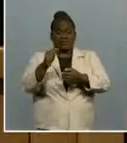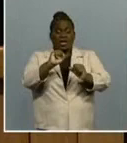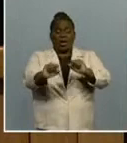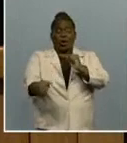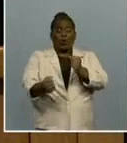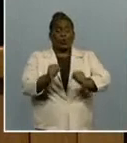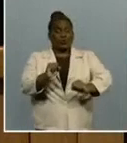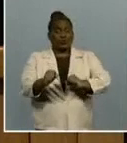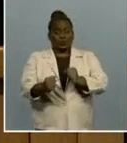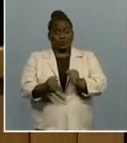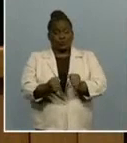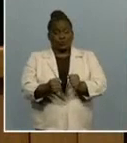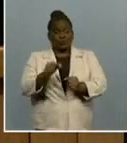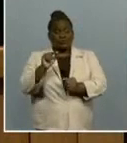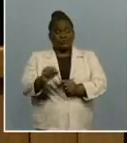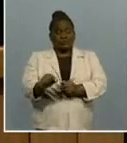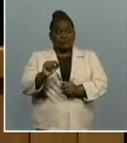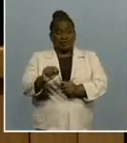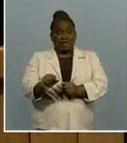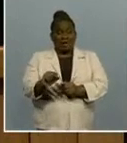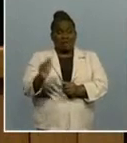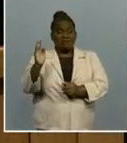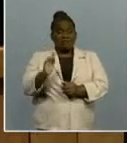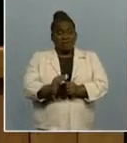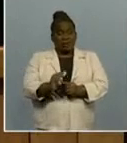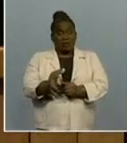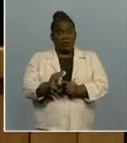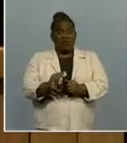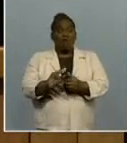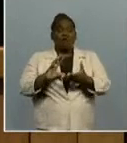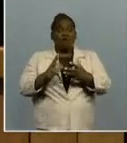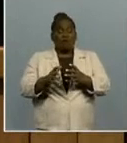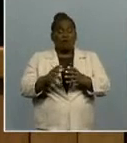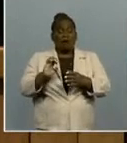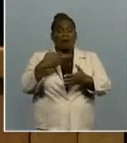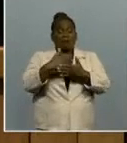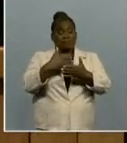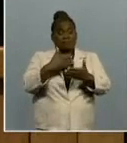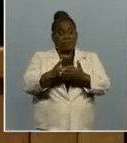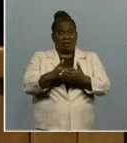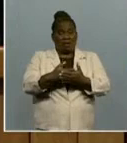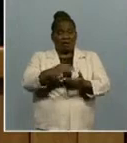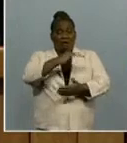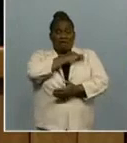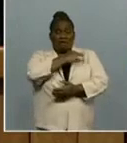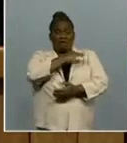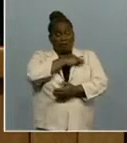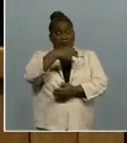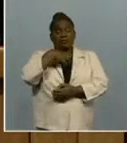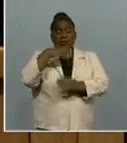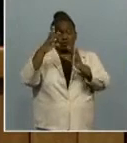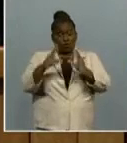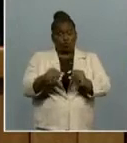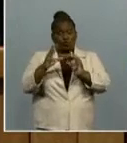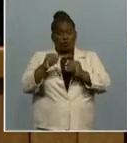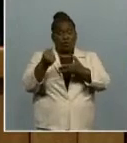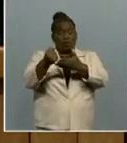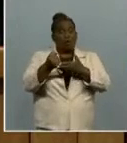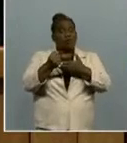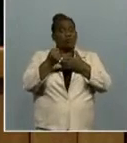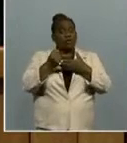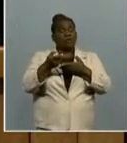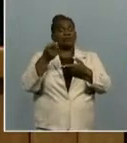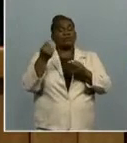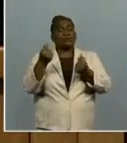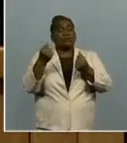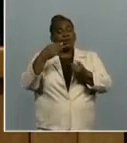del cual nació el sistema empresarial de las farc que ha alcanzado notables resultados que tributan a la economía del país